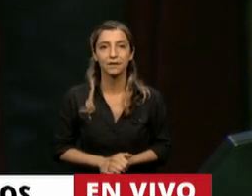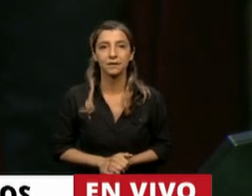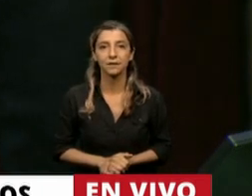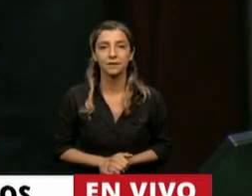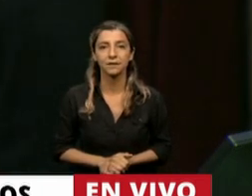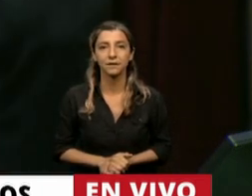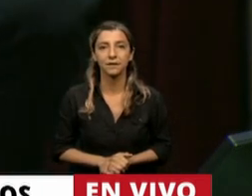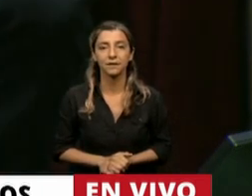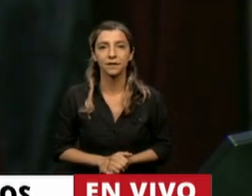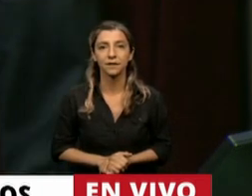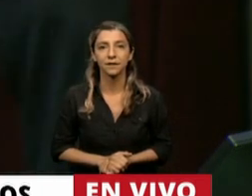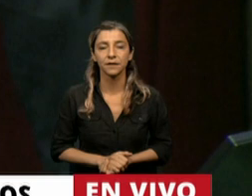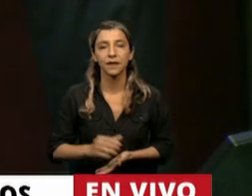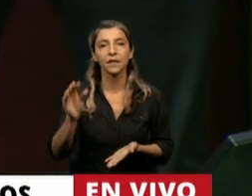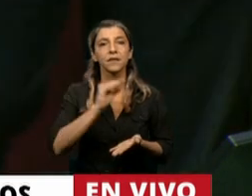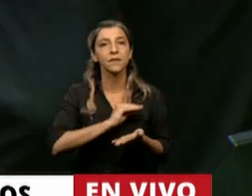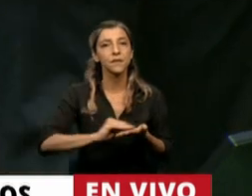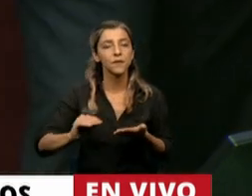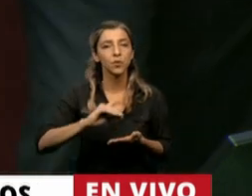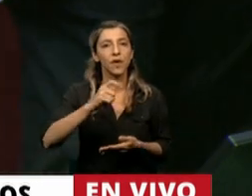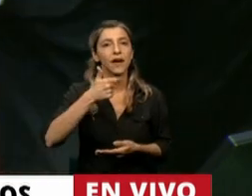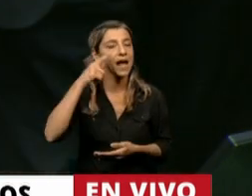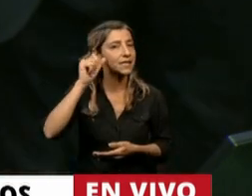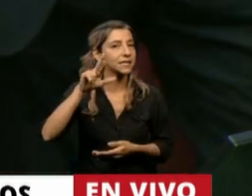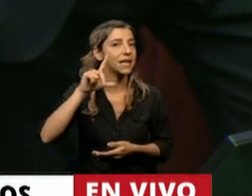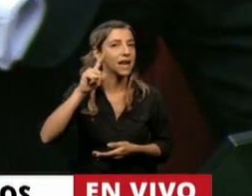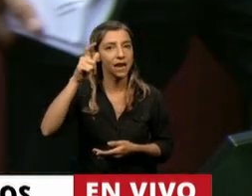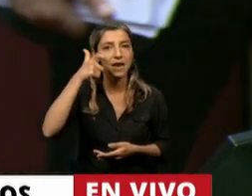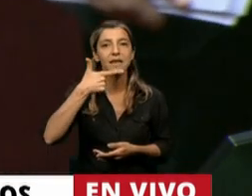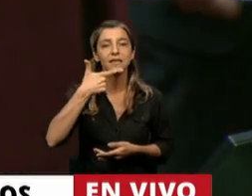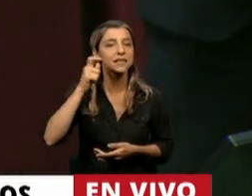casel diputada Graciela casel